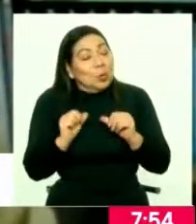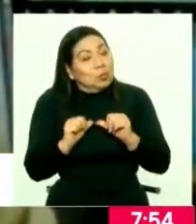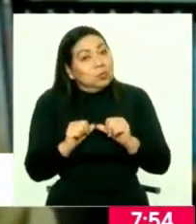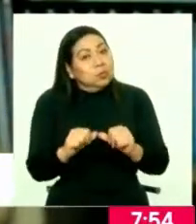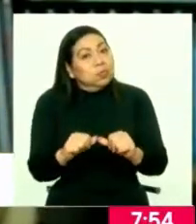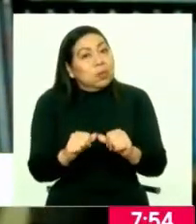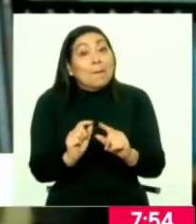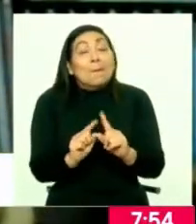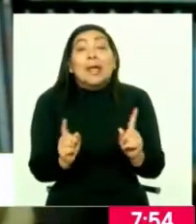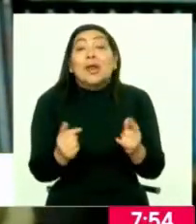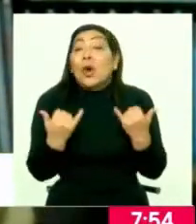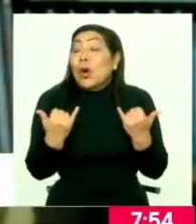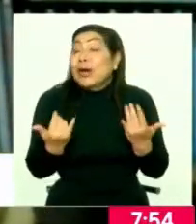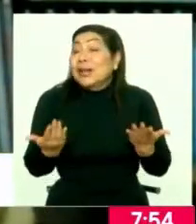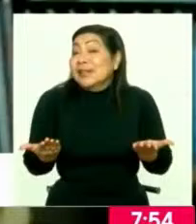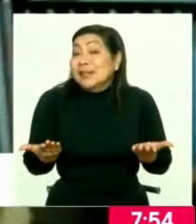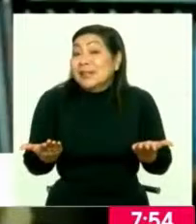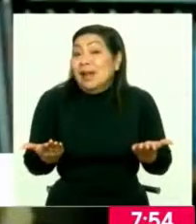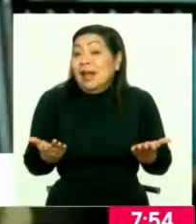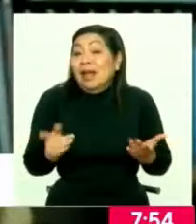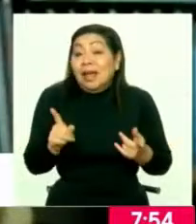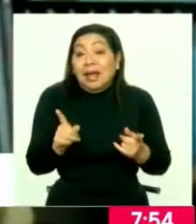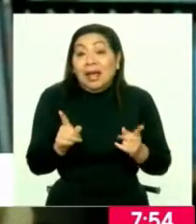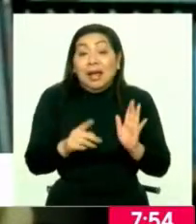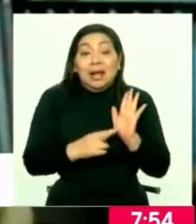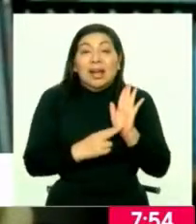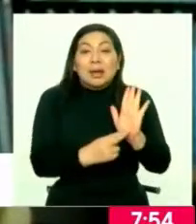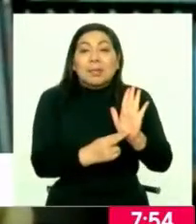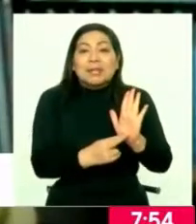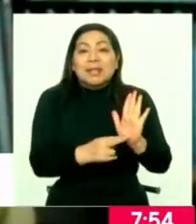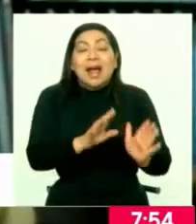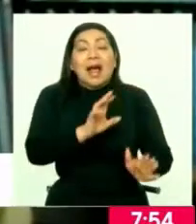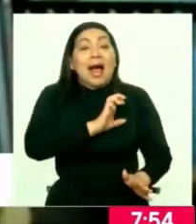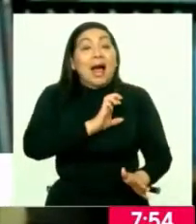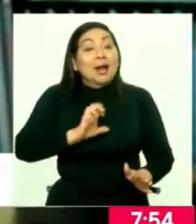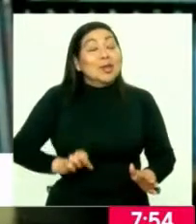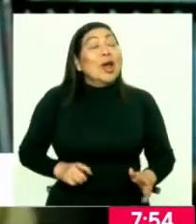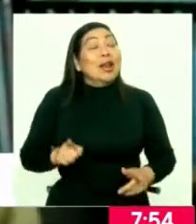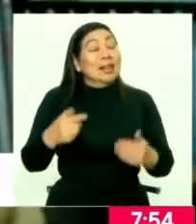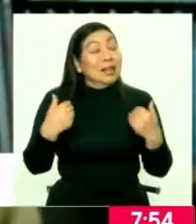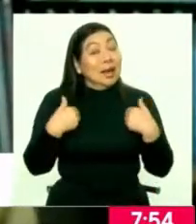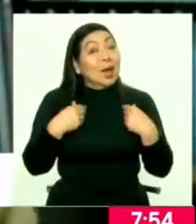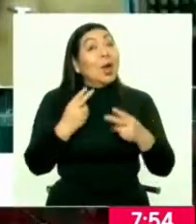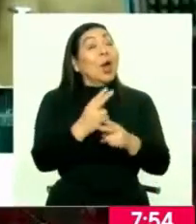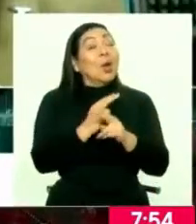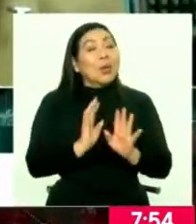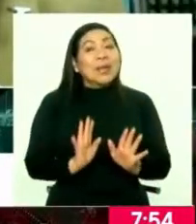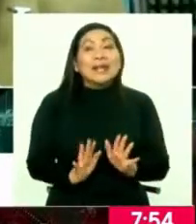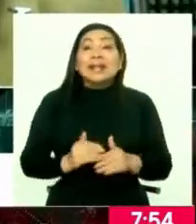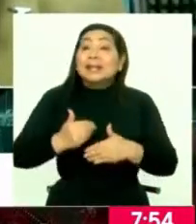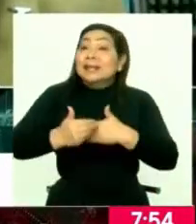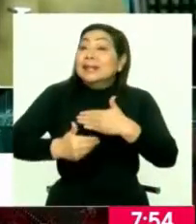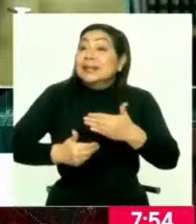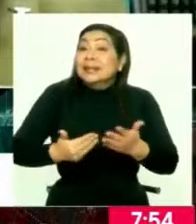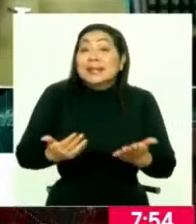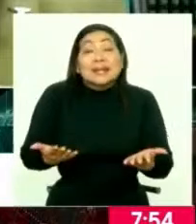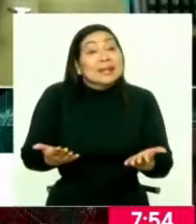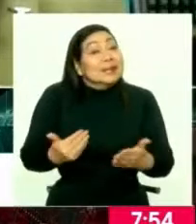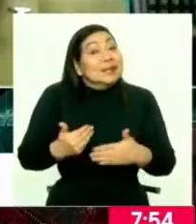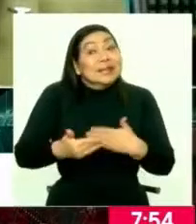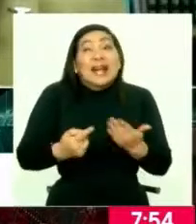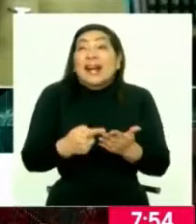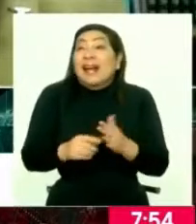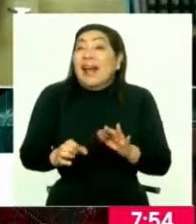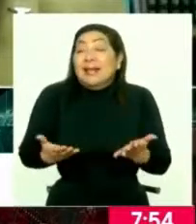su popularidad, pero él está representando al Estado, ¿no? Así y entonces es. Tiene que ser muy cuidadoso. Veremos qué pasa